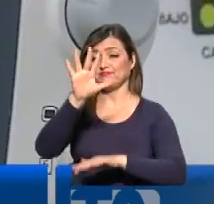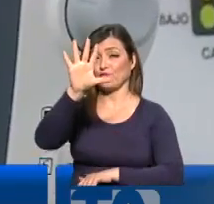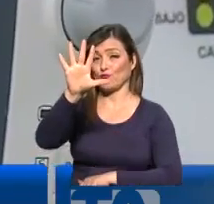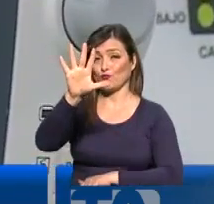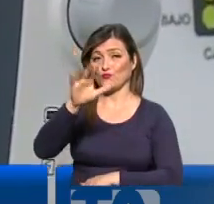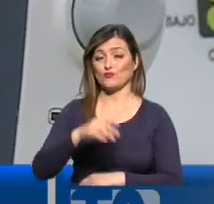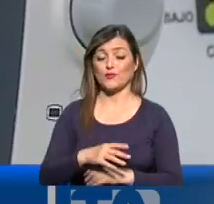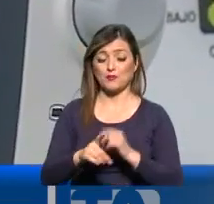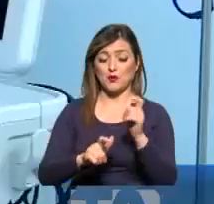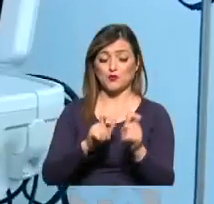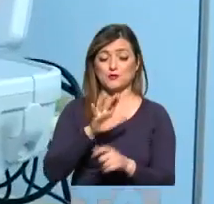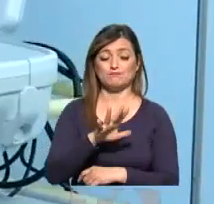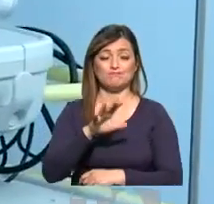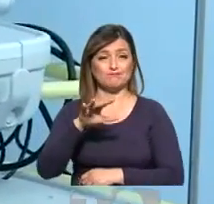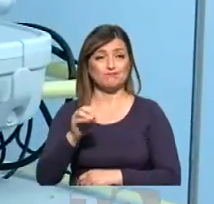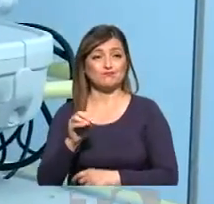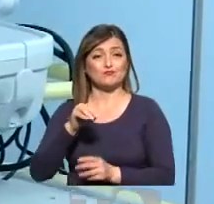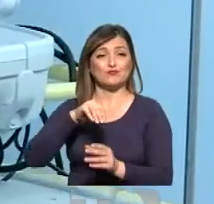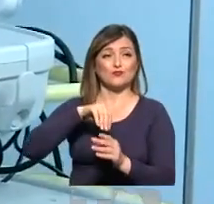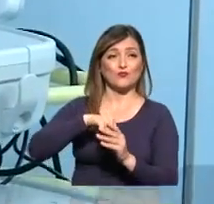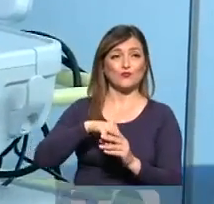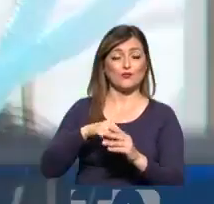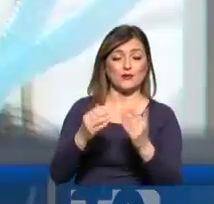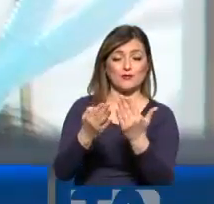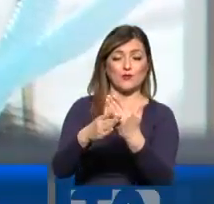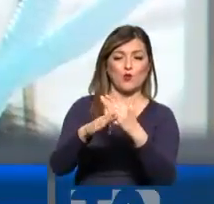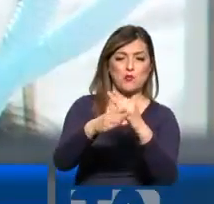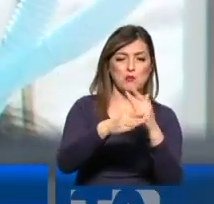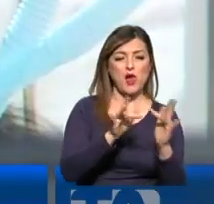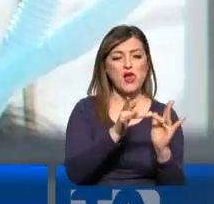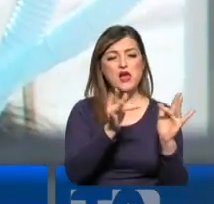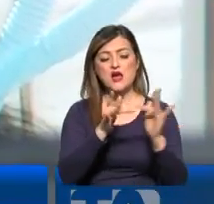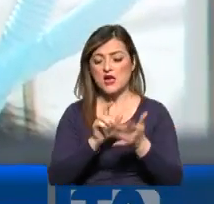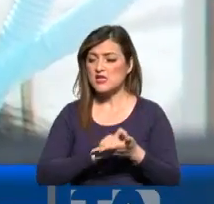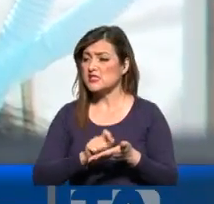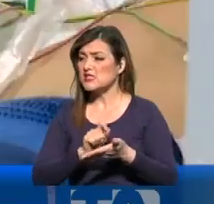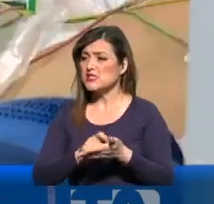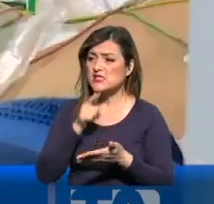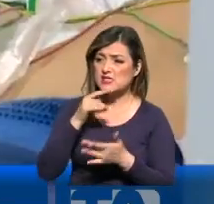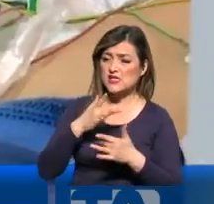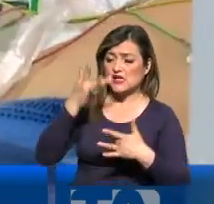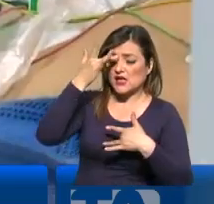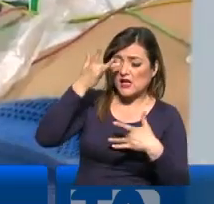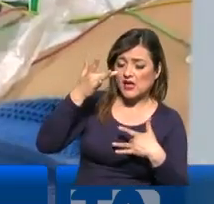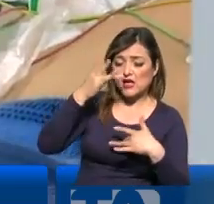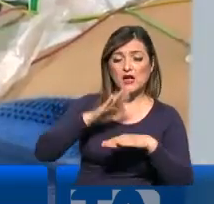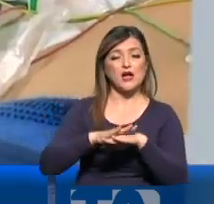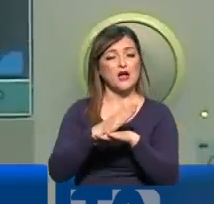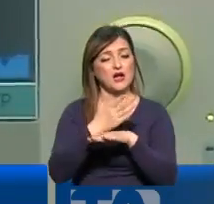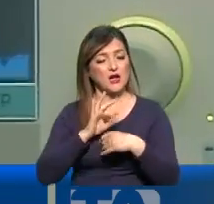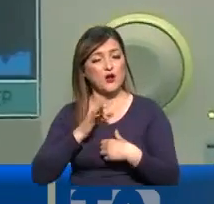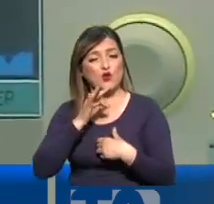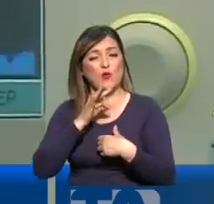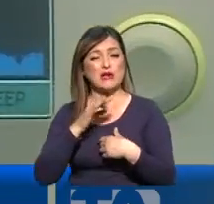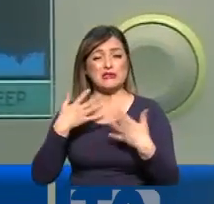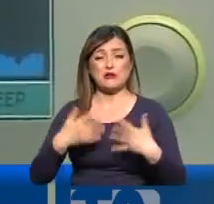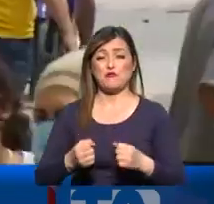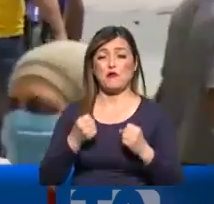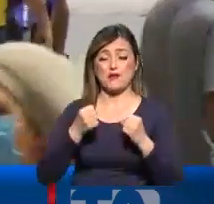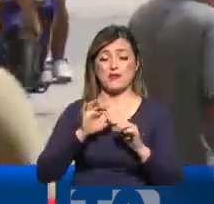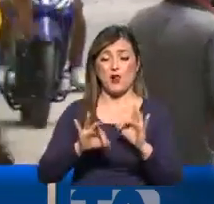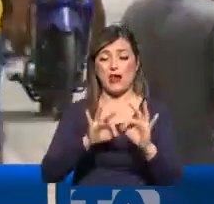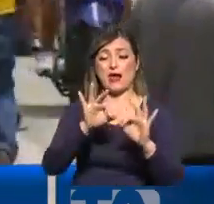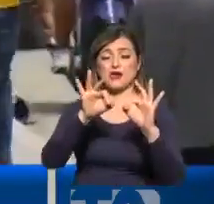más de 50 personas dentro de un cerco epidemiológico para confirmar si sus síntomas son a causa de esta variante que es más